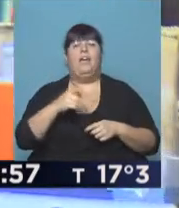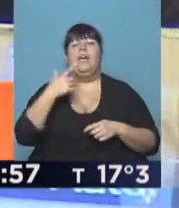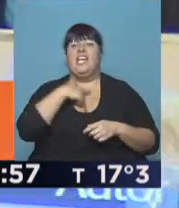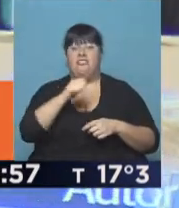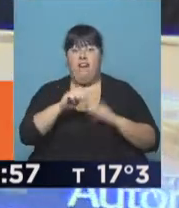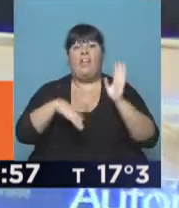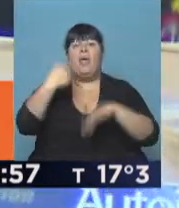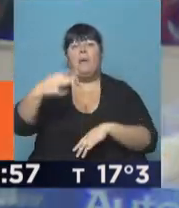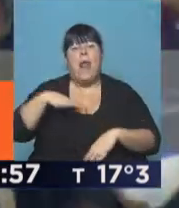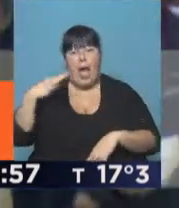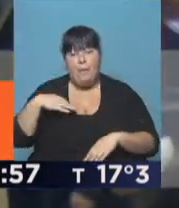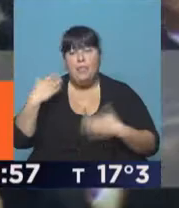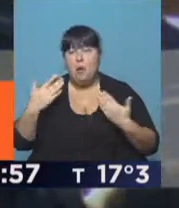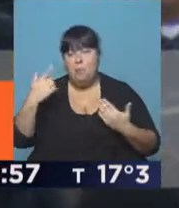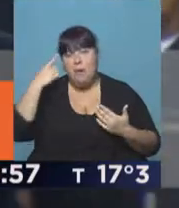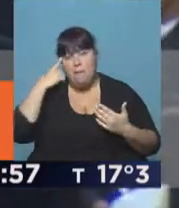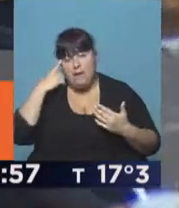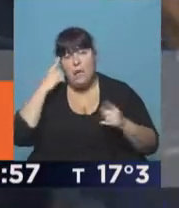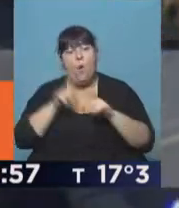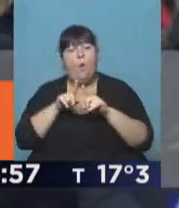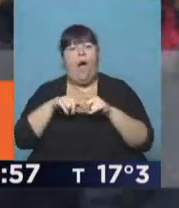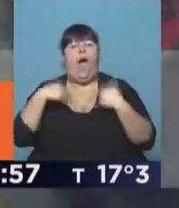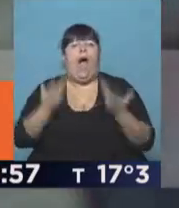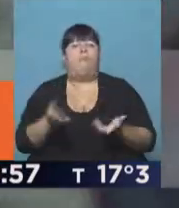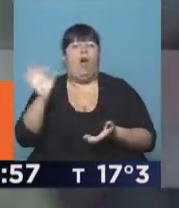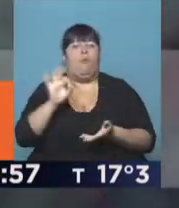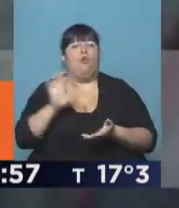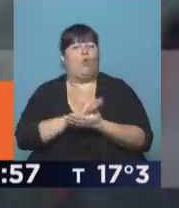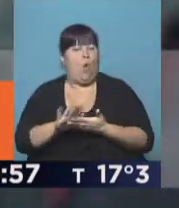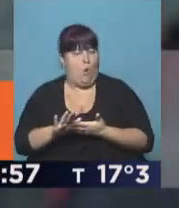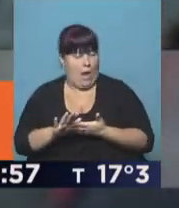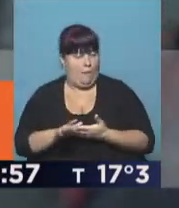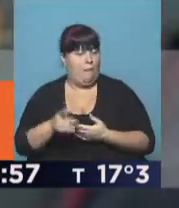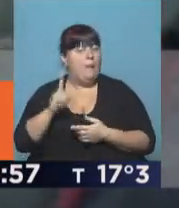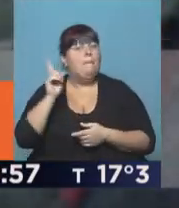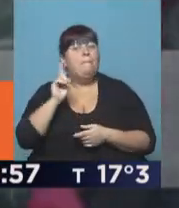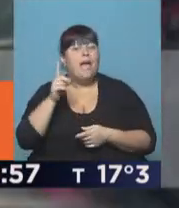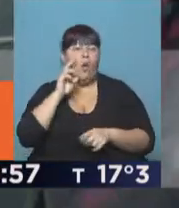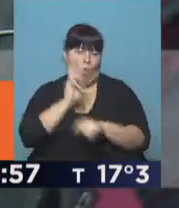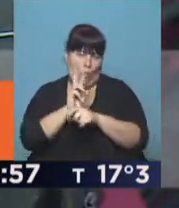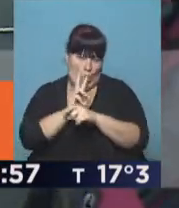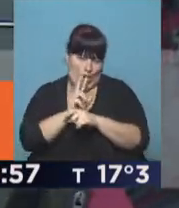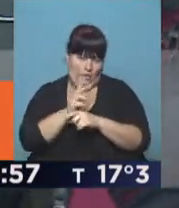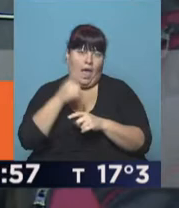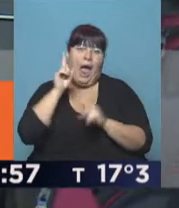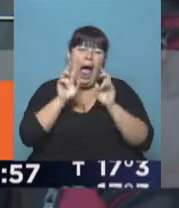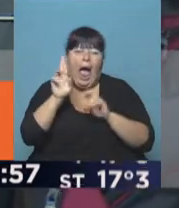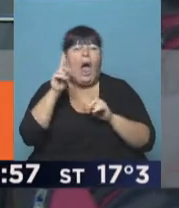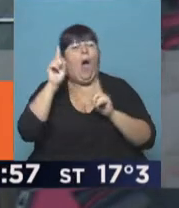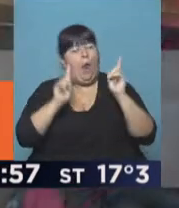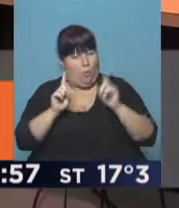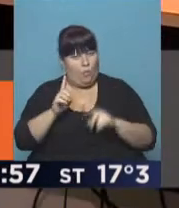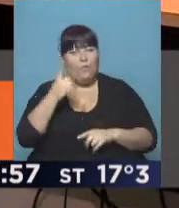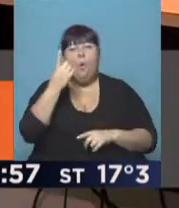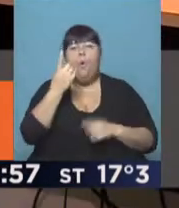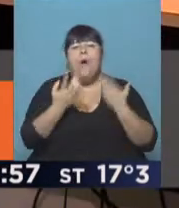un infarto puede ser considerada como una nueva oportunidad, sin excesos y con algunos permitidos. Un